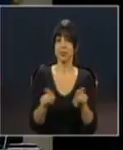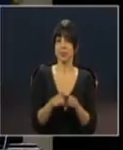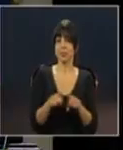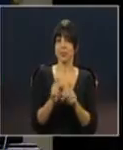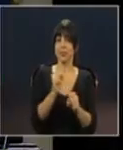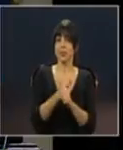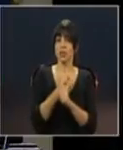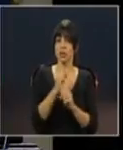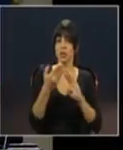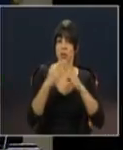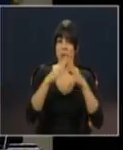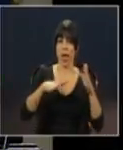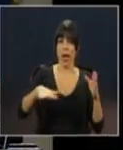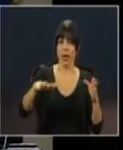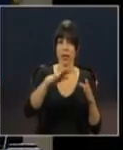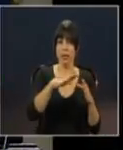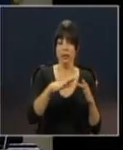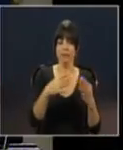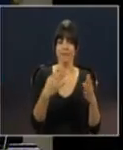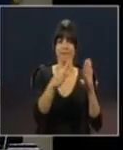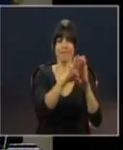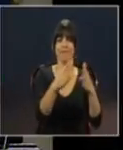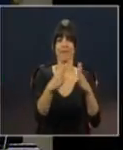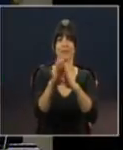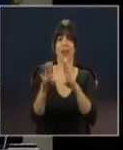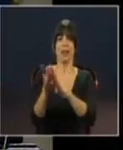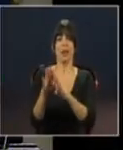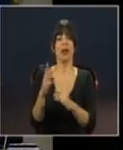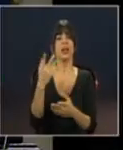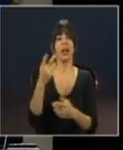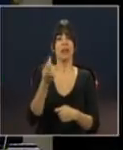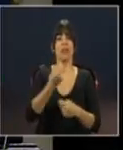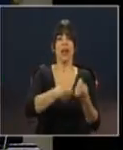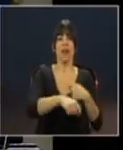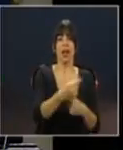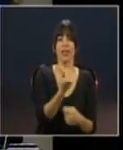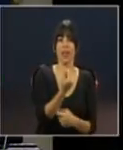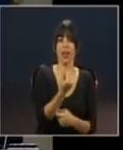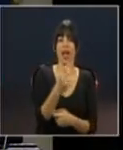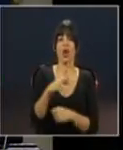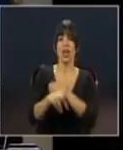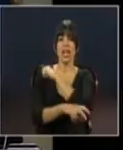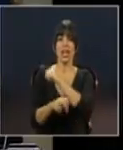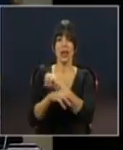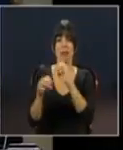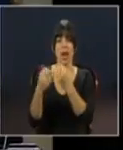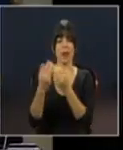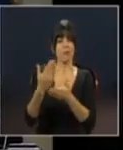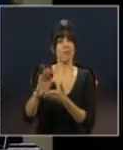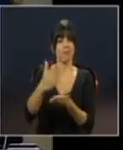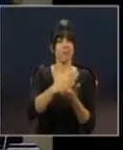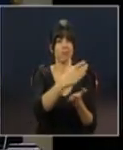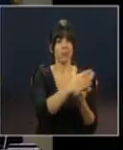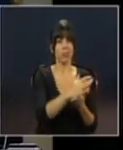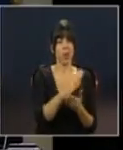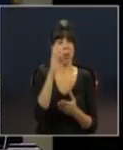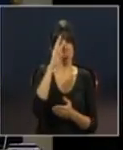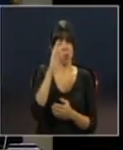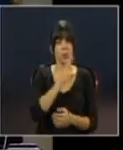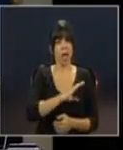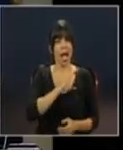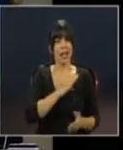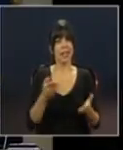seguridad ciudadana, en cerrarle las puertas al lavado de dinero y al crimen organizado, en la calidad de los servicios de